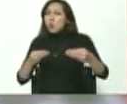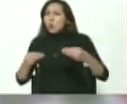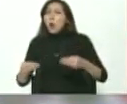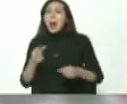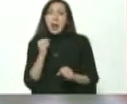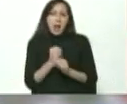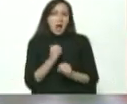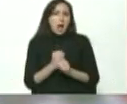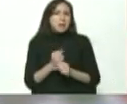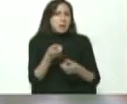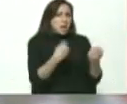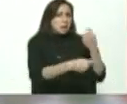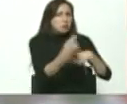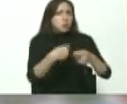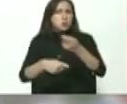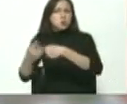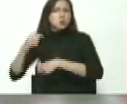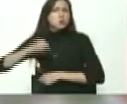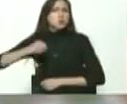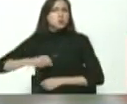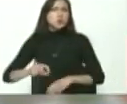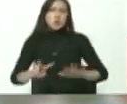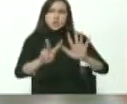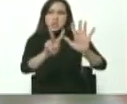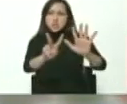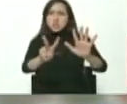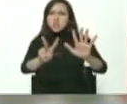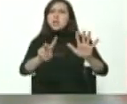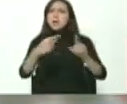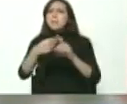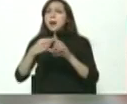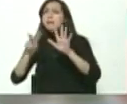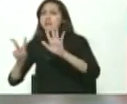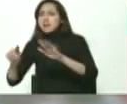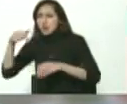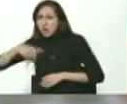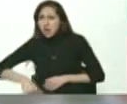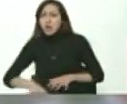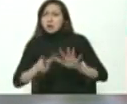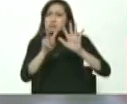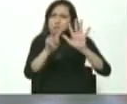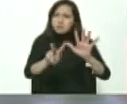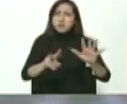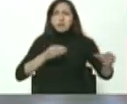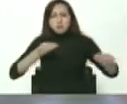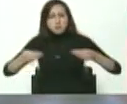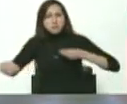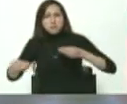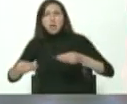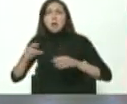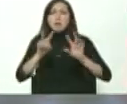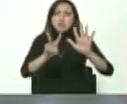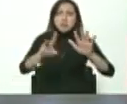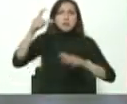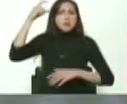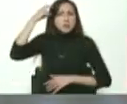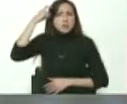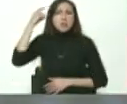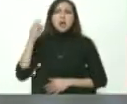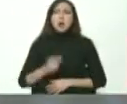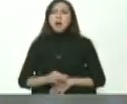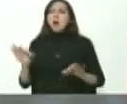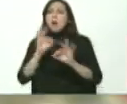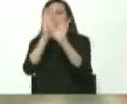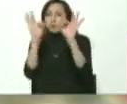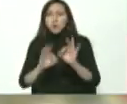laboral, económica. 7 días, del 7 más 7, estos son 7 días de flexibilización. Es el método